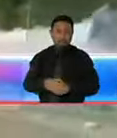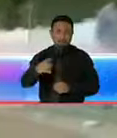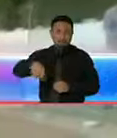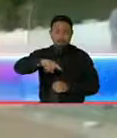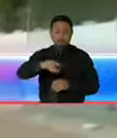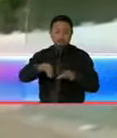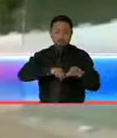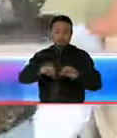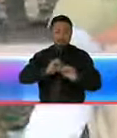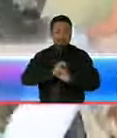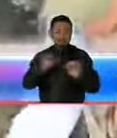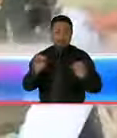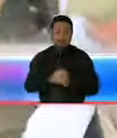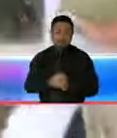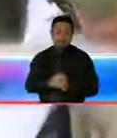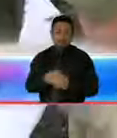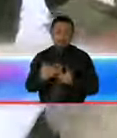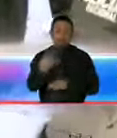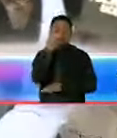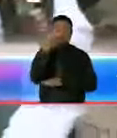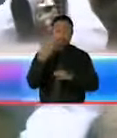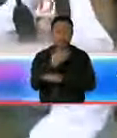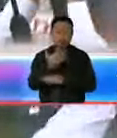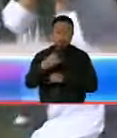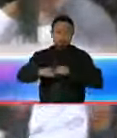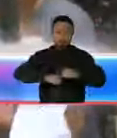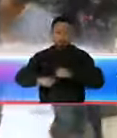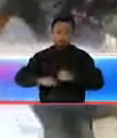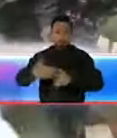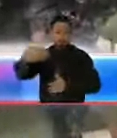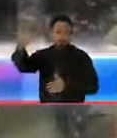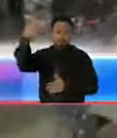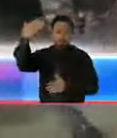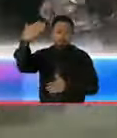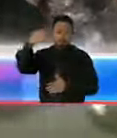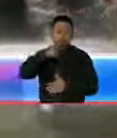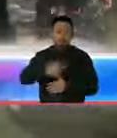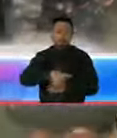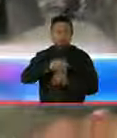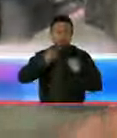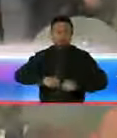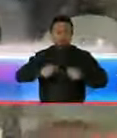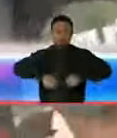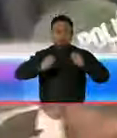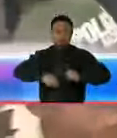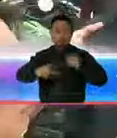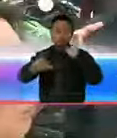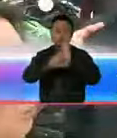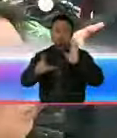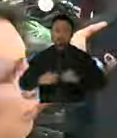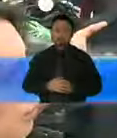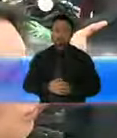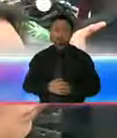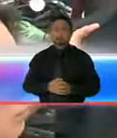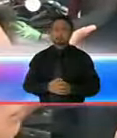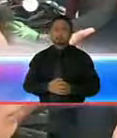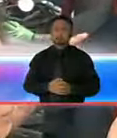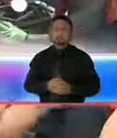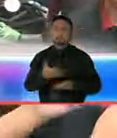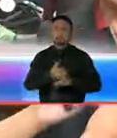sido explicados. Luego de 4 horas de diligencia, el burgomaestre ratificó la legitimidad del proyecto. Presentó una